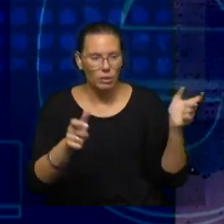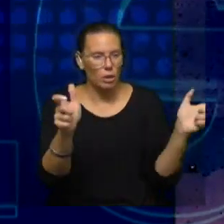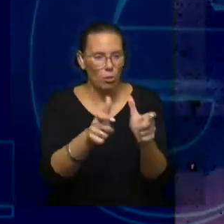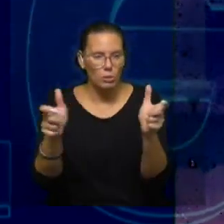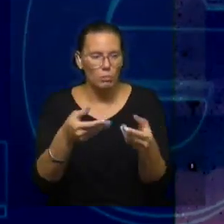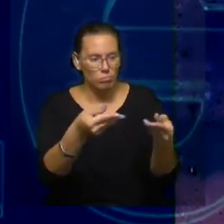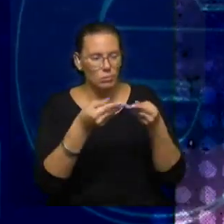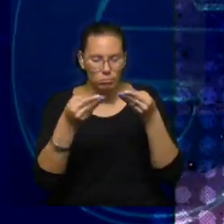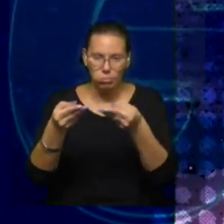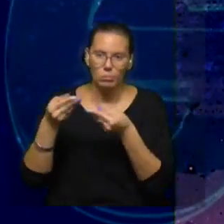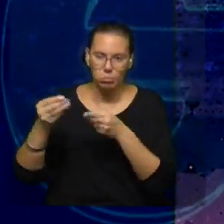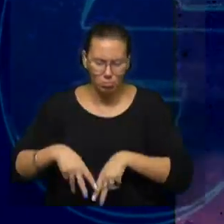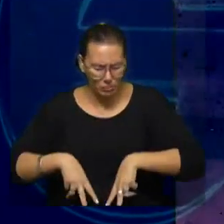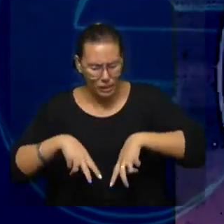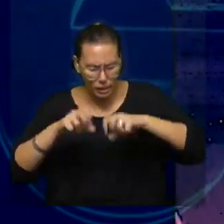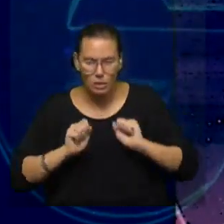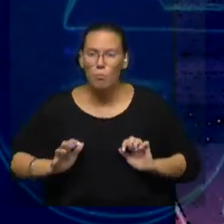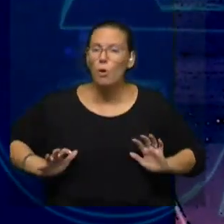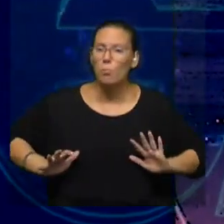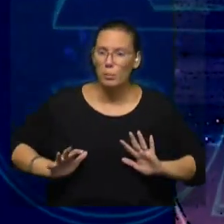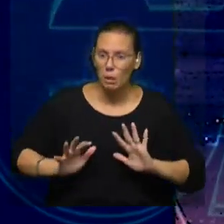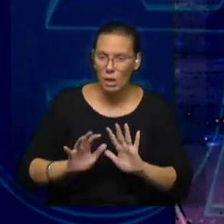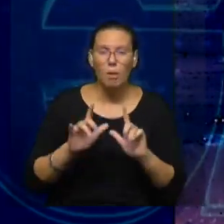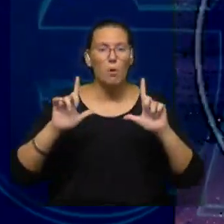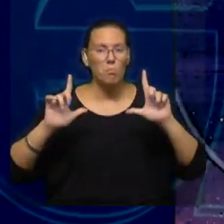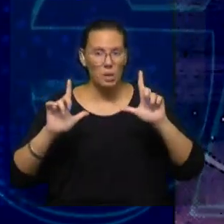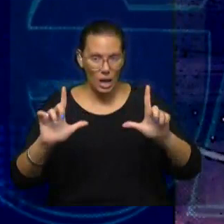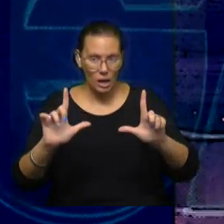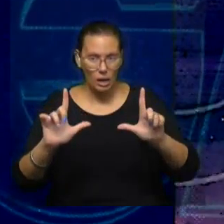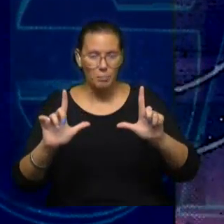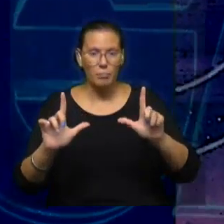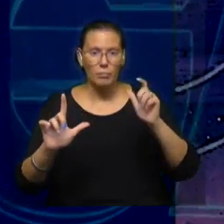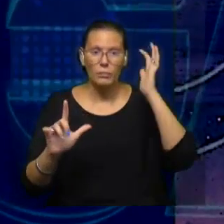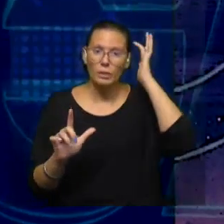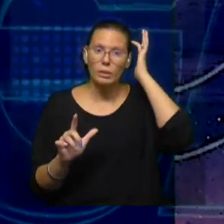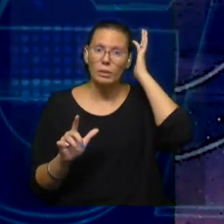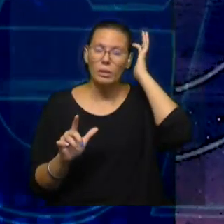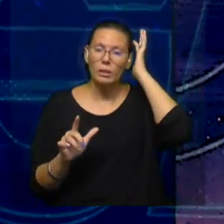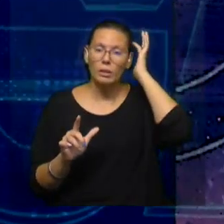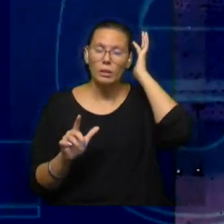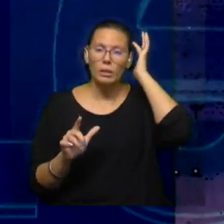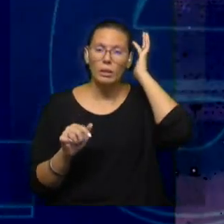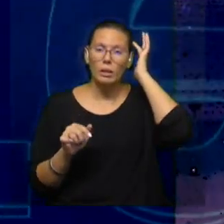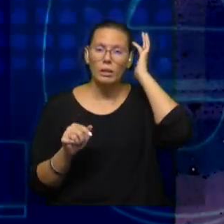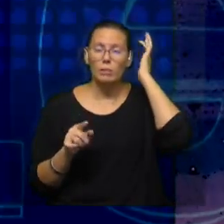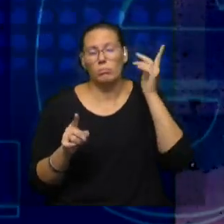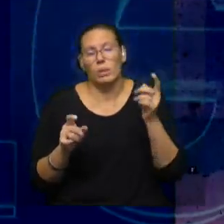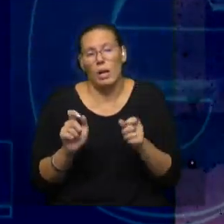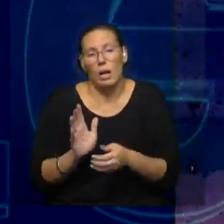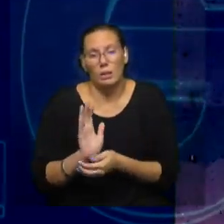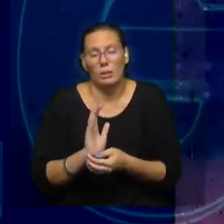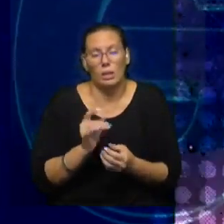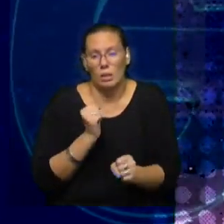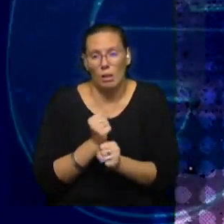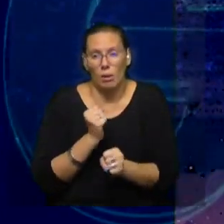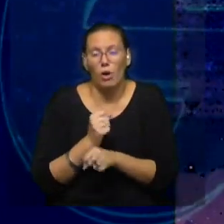Bueno, analizamos las distintas cosas, preparamos las placas. Bueno, esto es como lo ineludible. Después